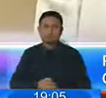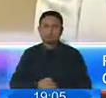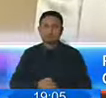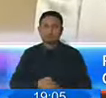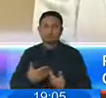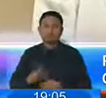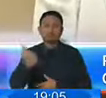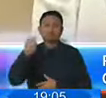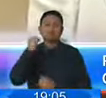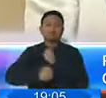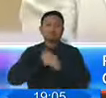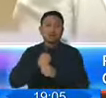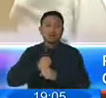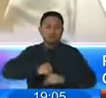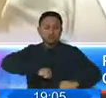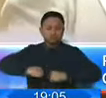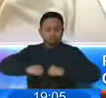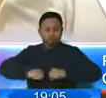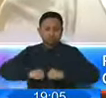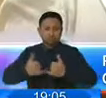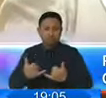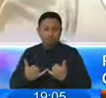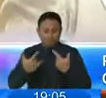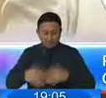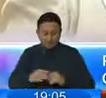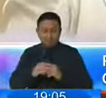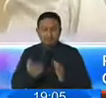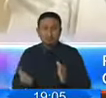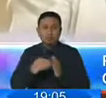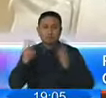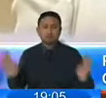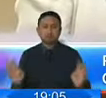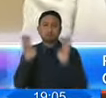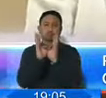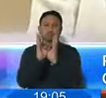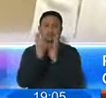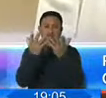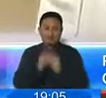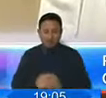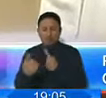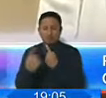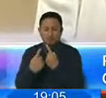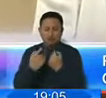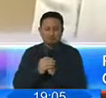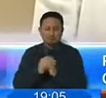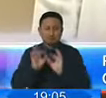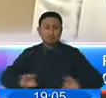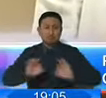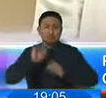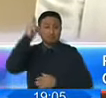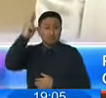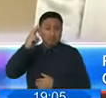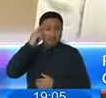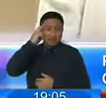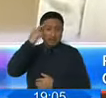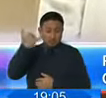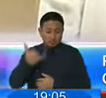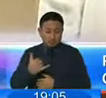de ejercicio de poder, es momento de reencontrarnos, es momento de reflexionar, es momento